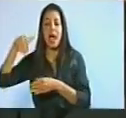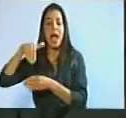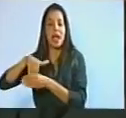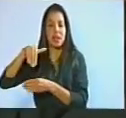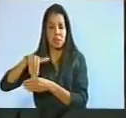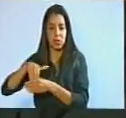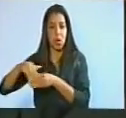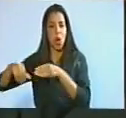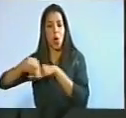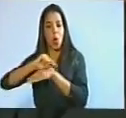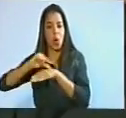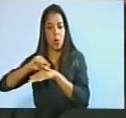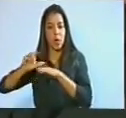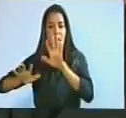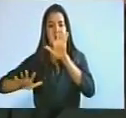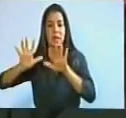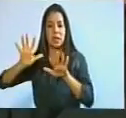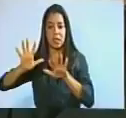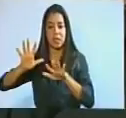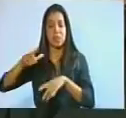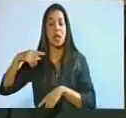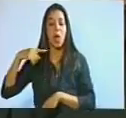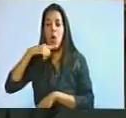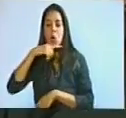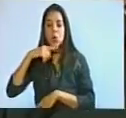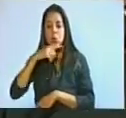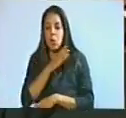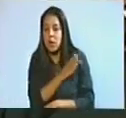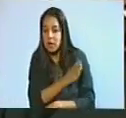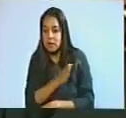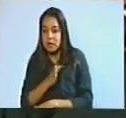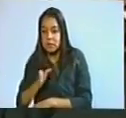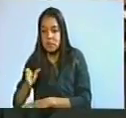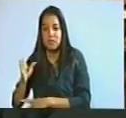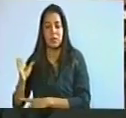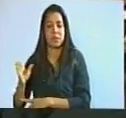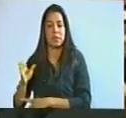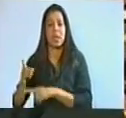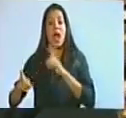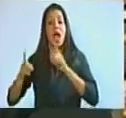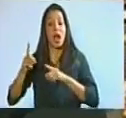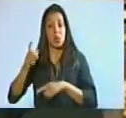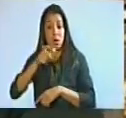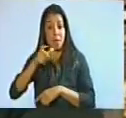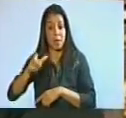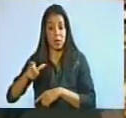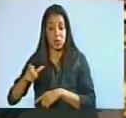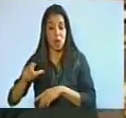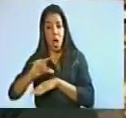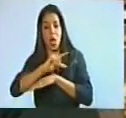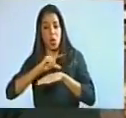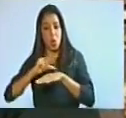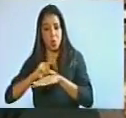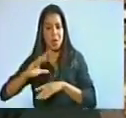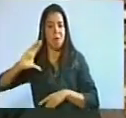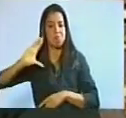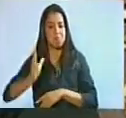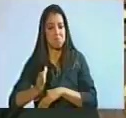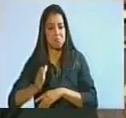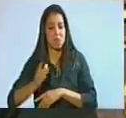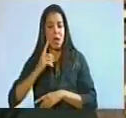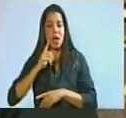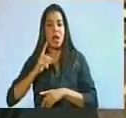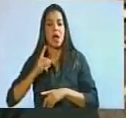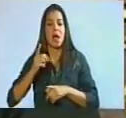gobernadores el 15 de octubre, fueron sancionados funcionarios, fueron sancionados presidentes de poderes públicos